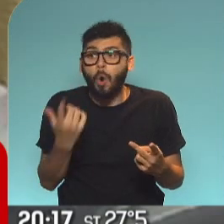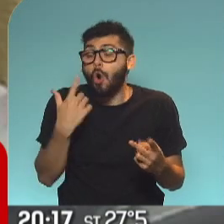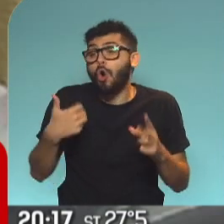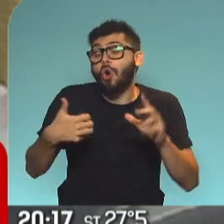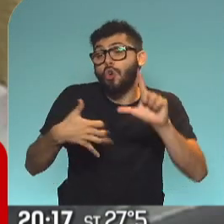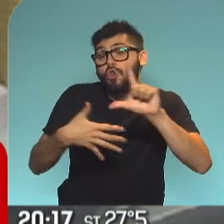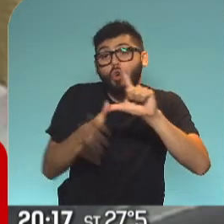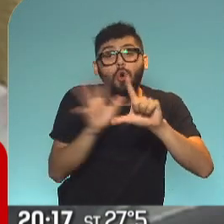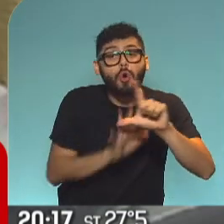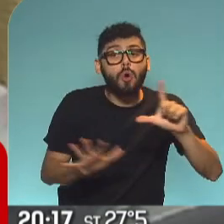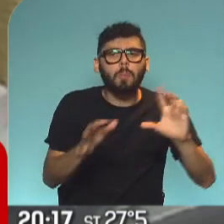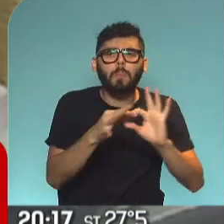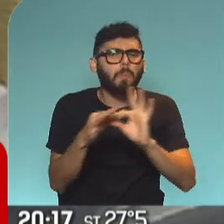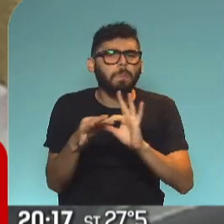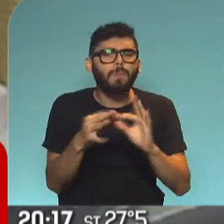región?